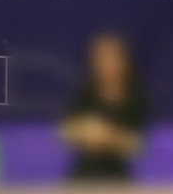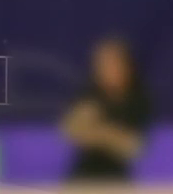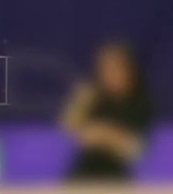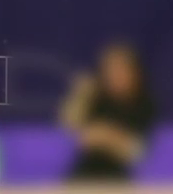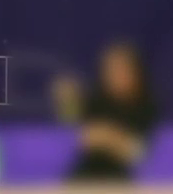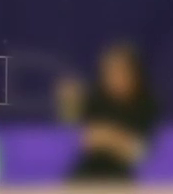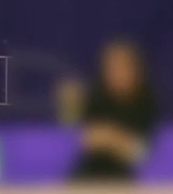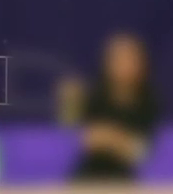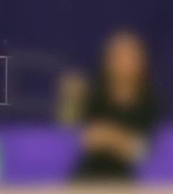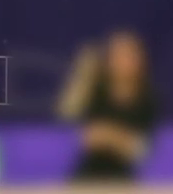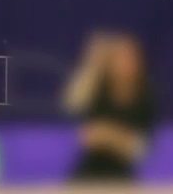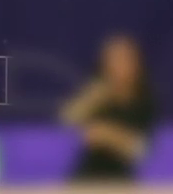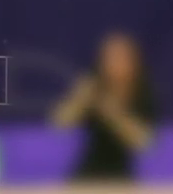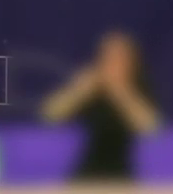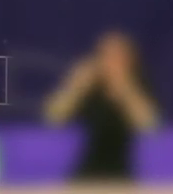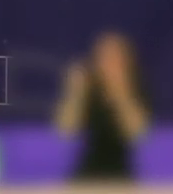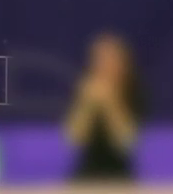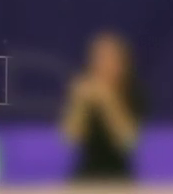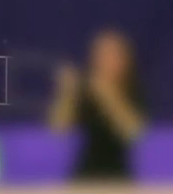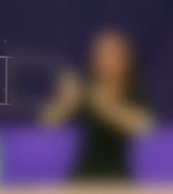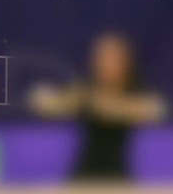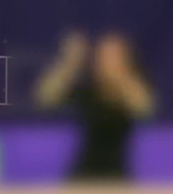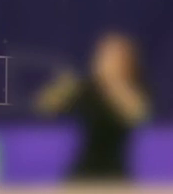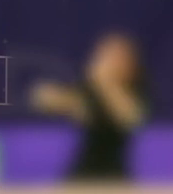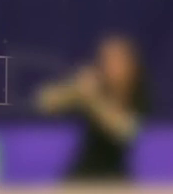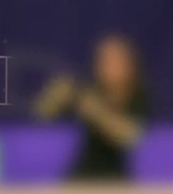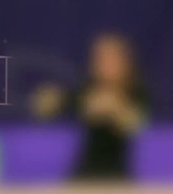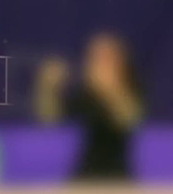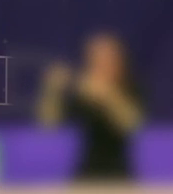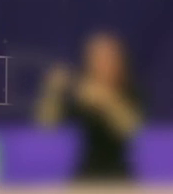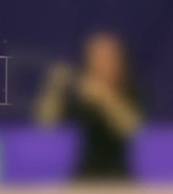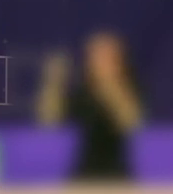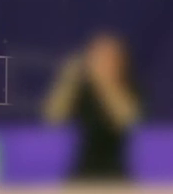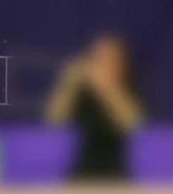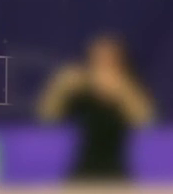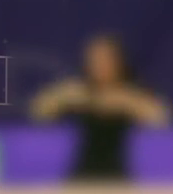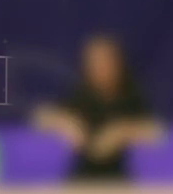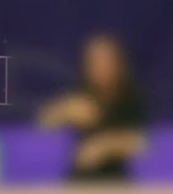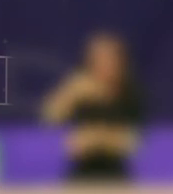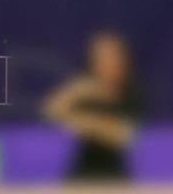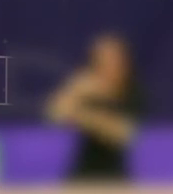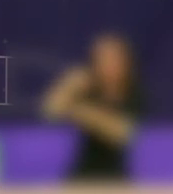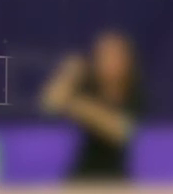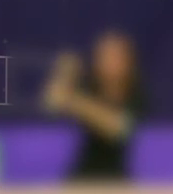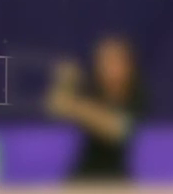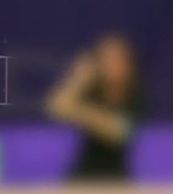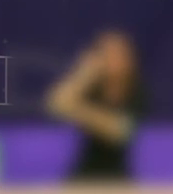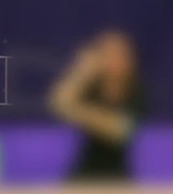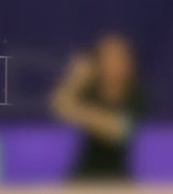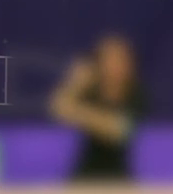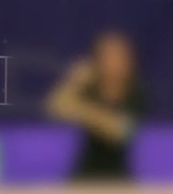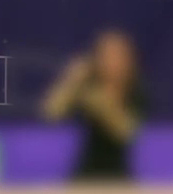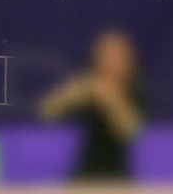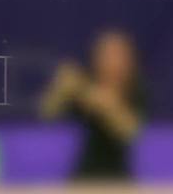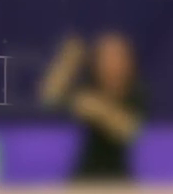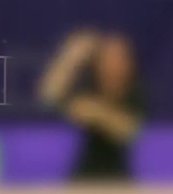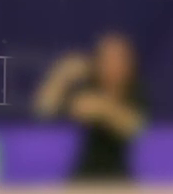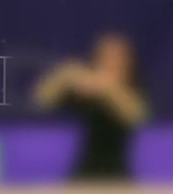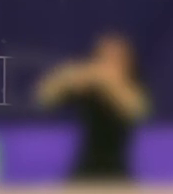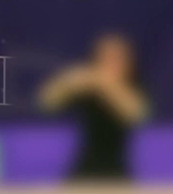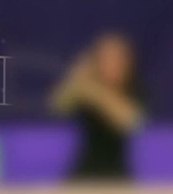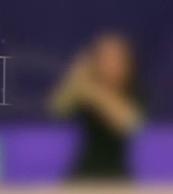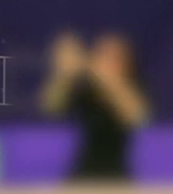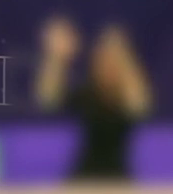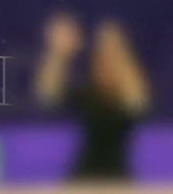cayó el negocio del cártel inmobiliario. A ustedes se les cayó hace poco toneladas de cemento encima del metro.